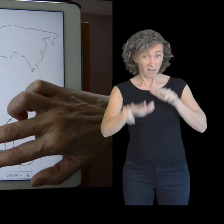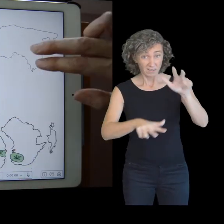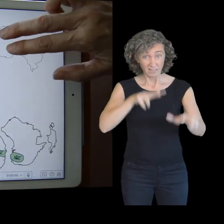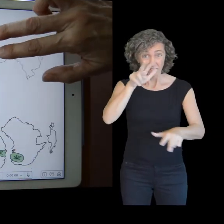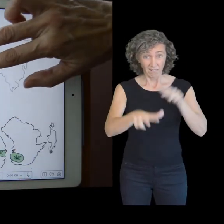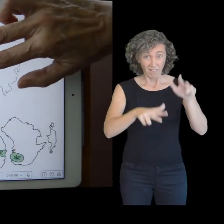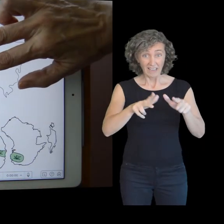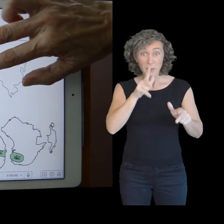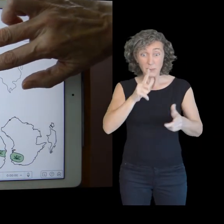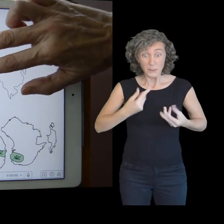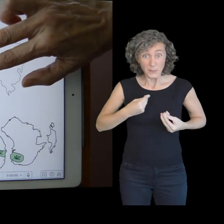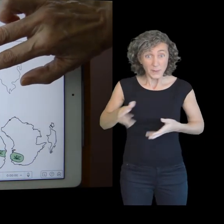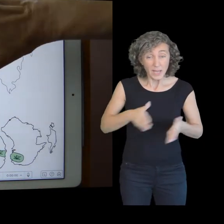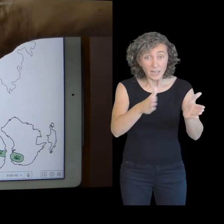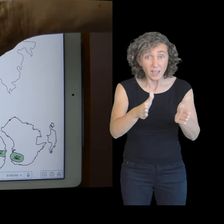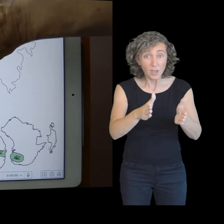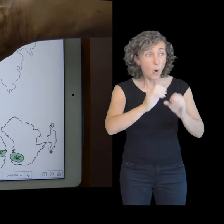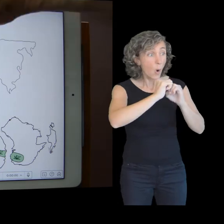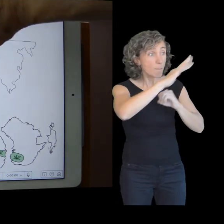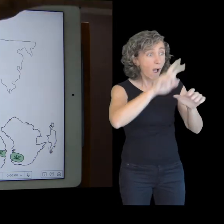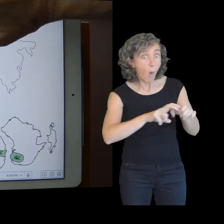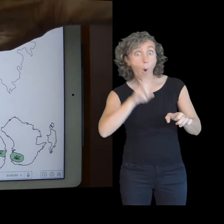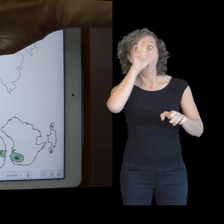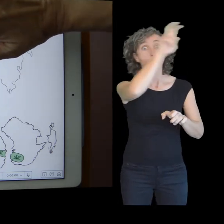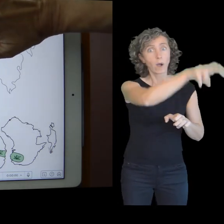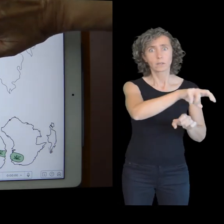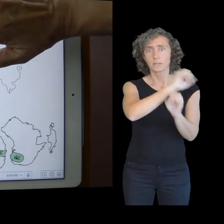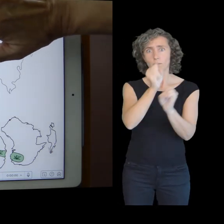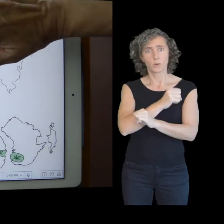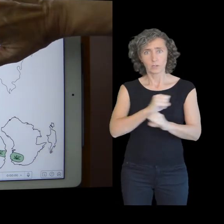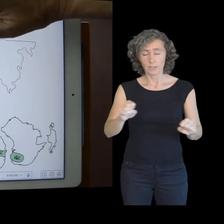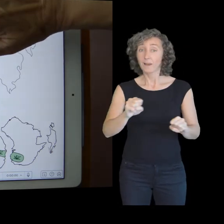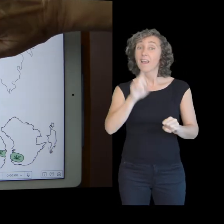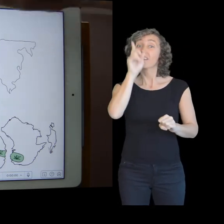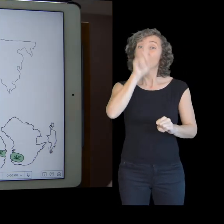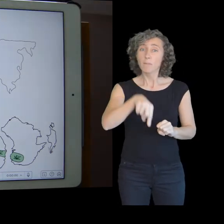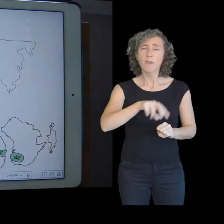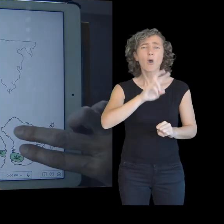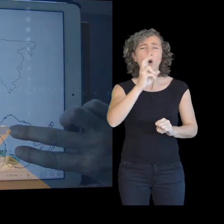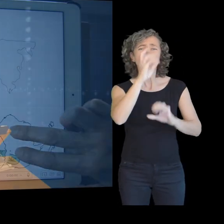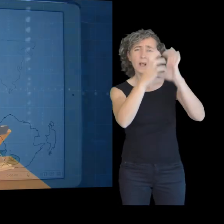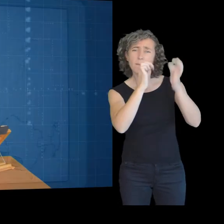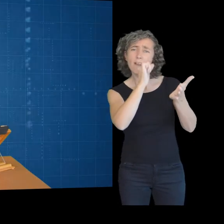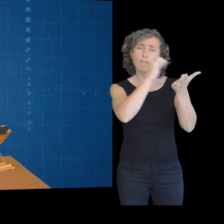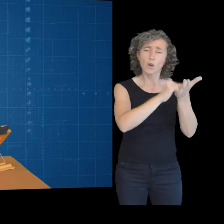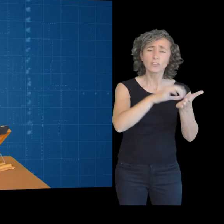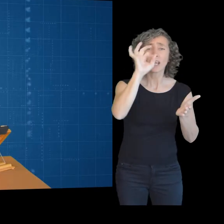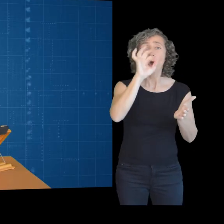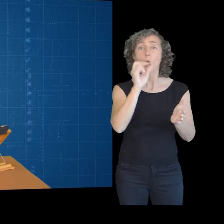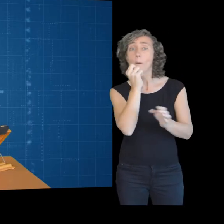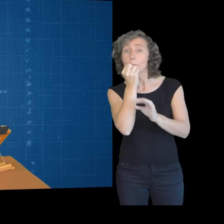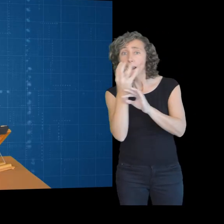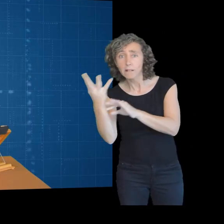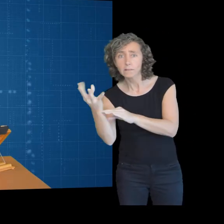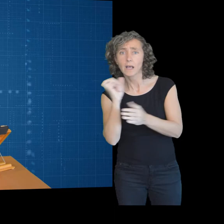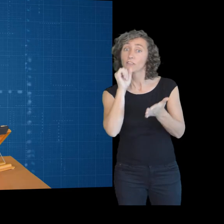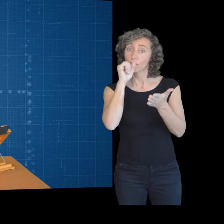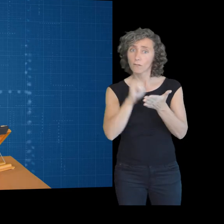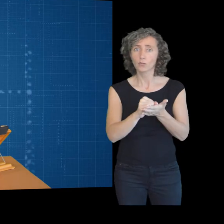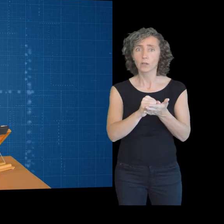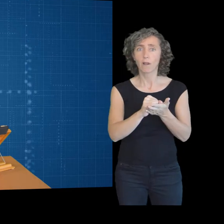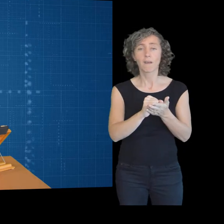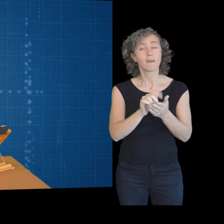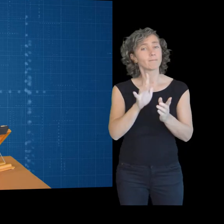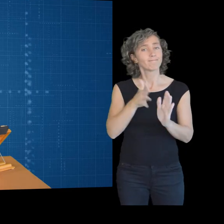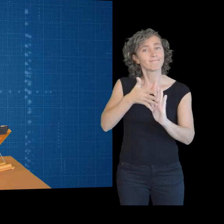sentido que estes réptiles de río puidesen cruzar un océano. Outros fósiles de animais e plantas